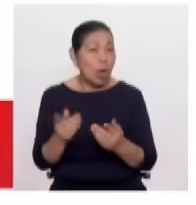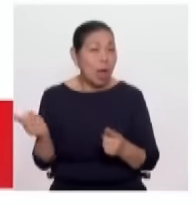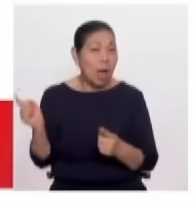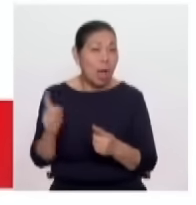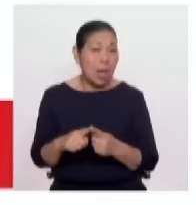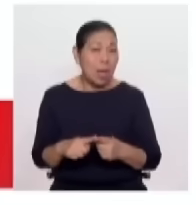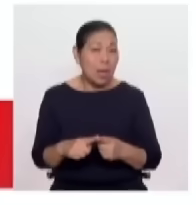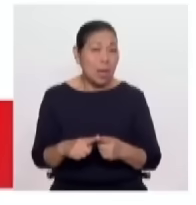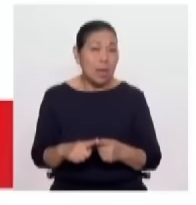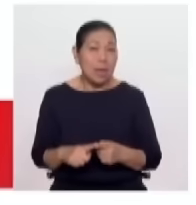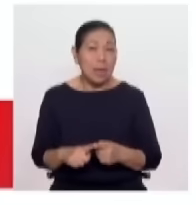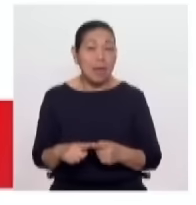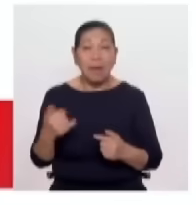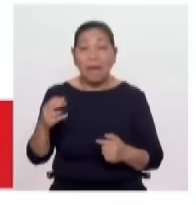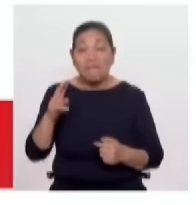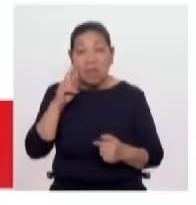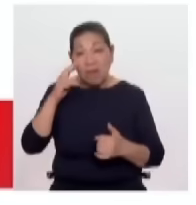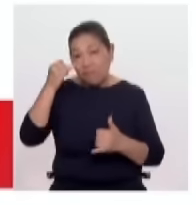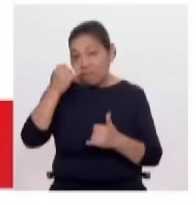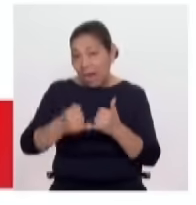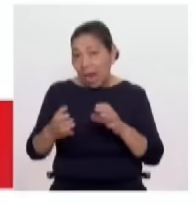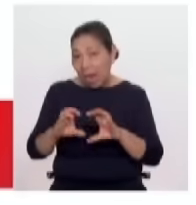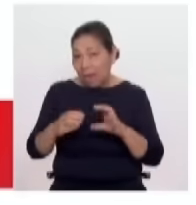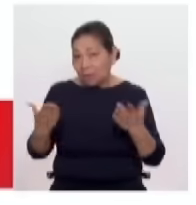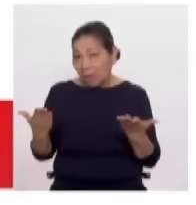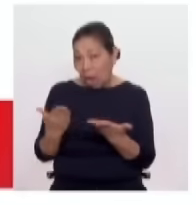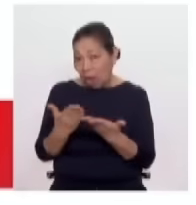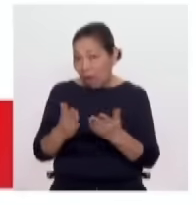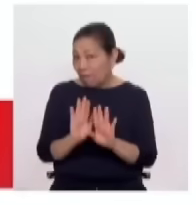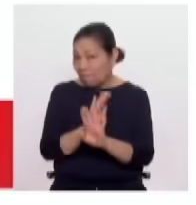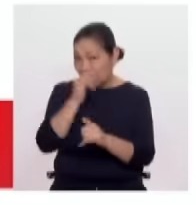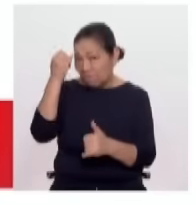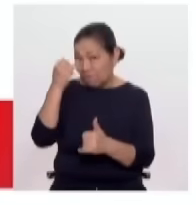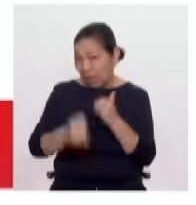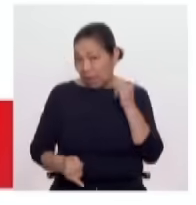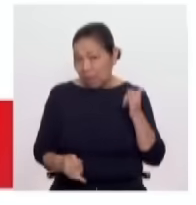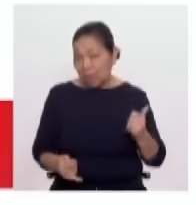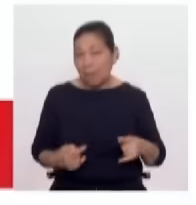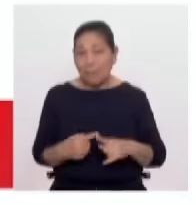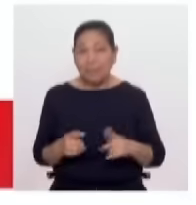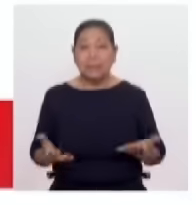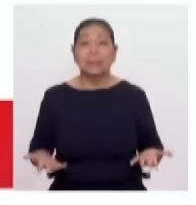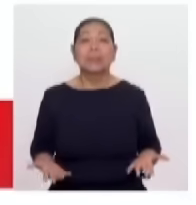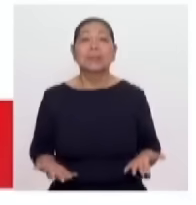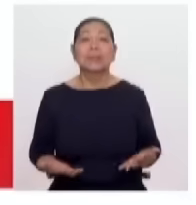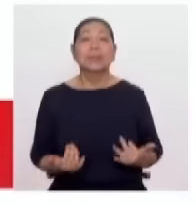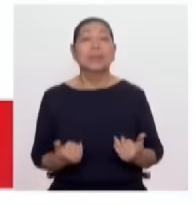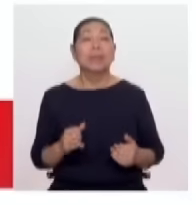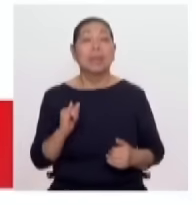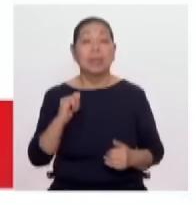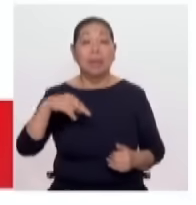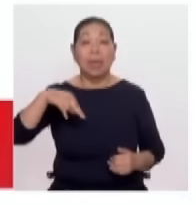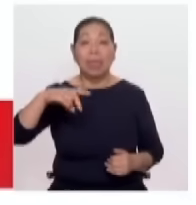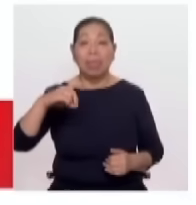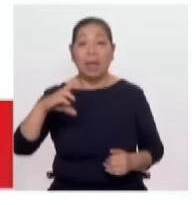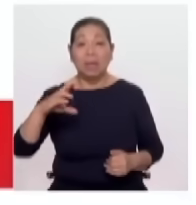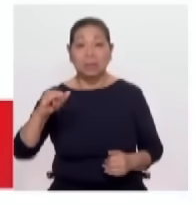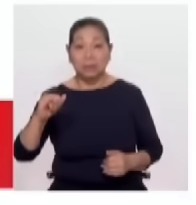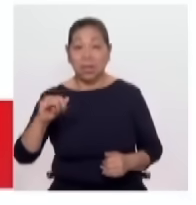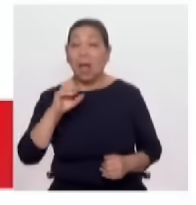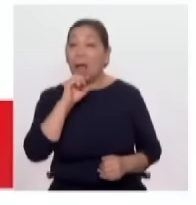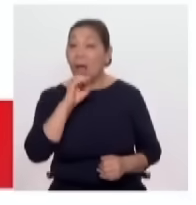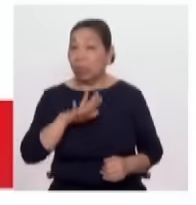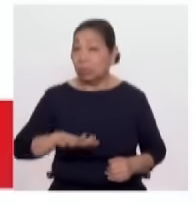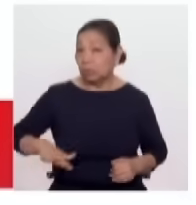hasta este viernes. Hay que indicar también de que INDECI, Defensa Civil, hace